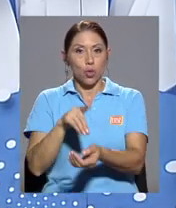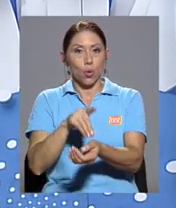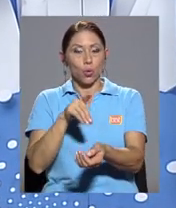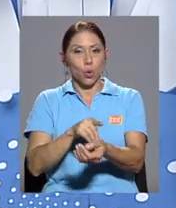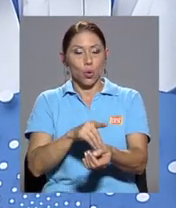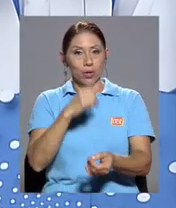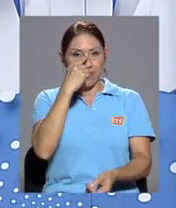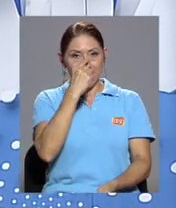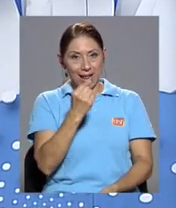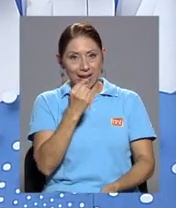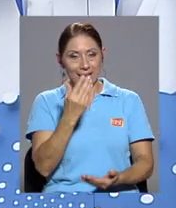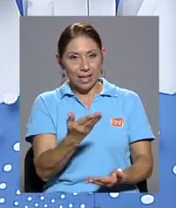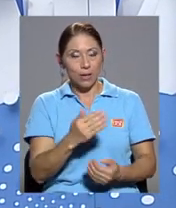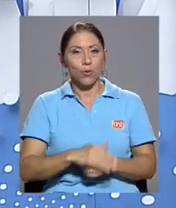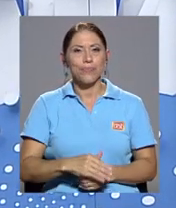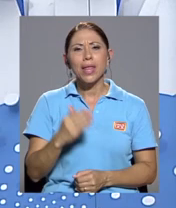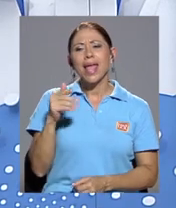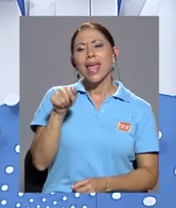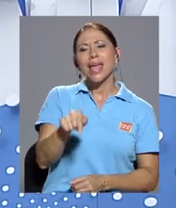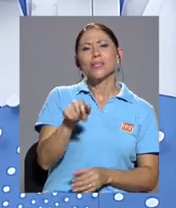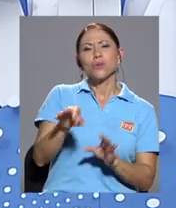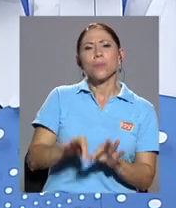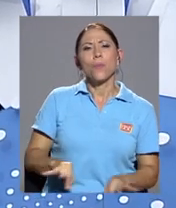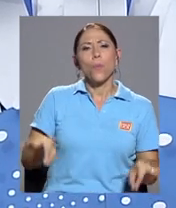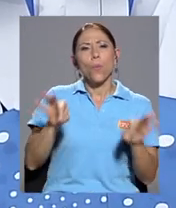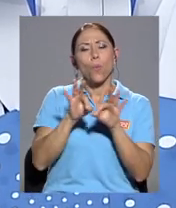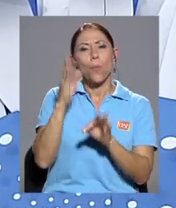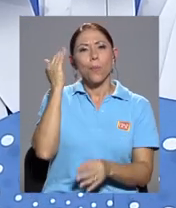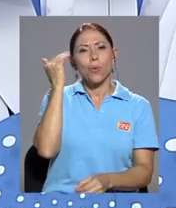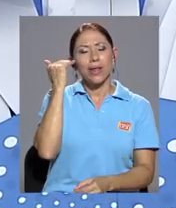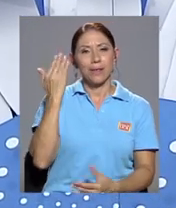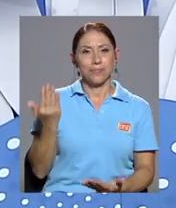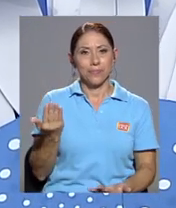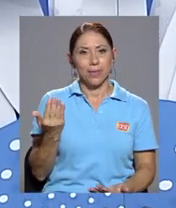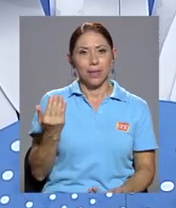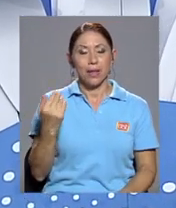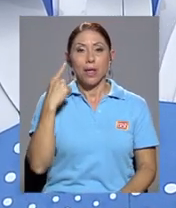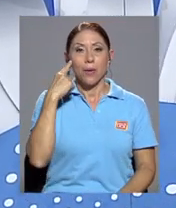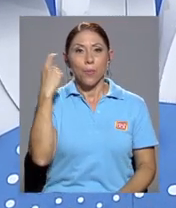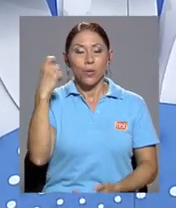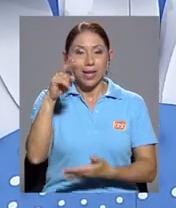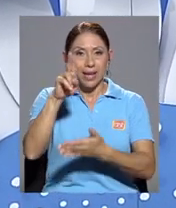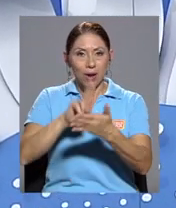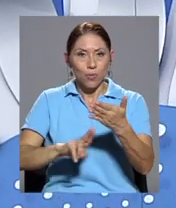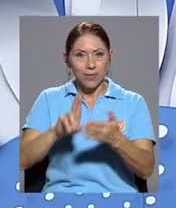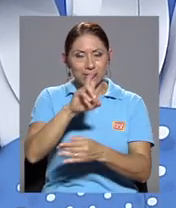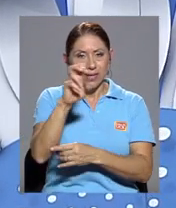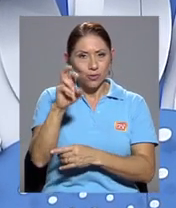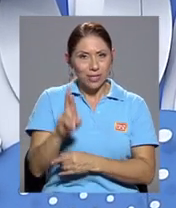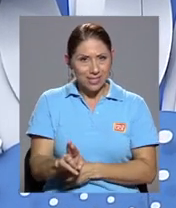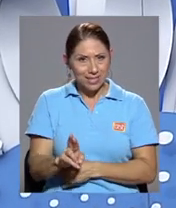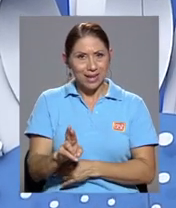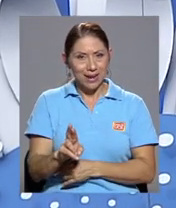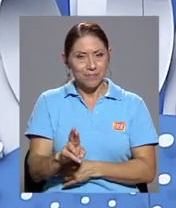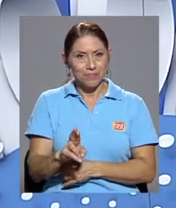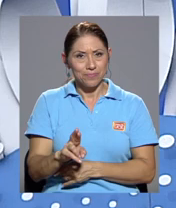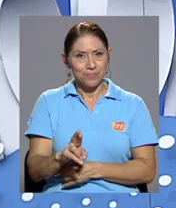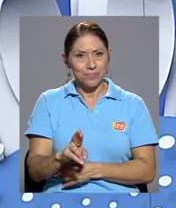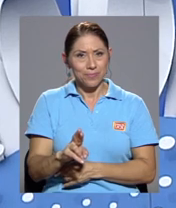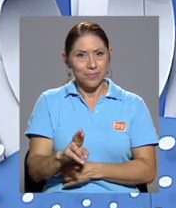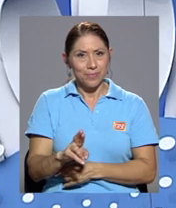porque tiene importancia esto que estoy señalando porque la universidad de costa rica recoge